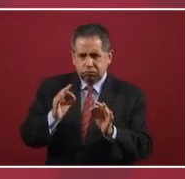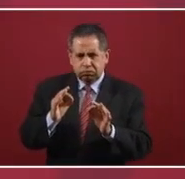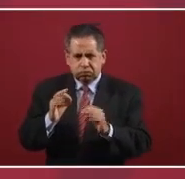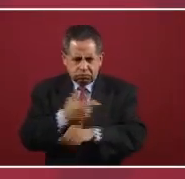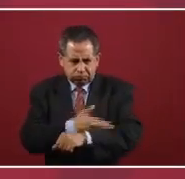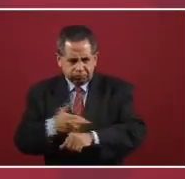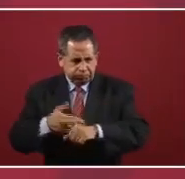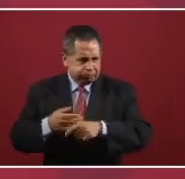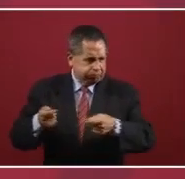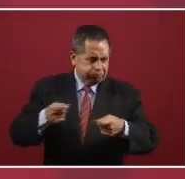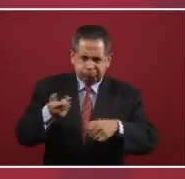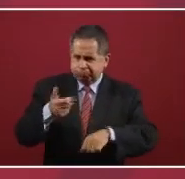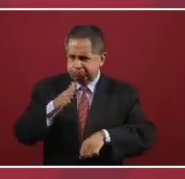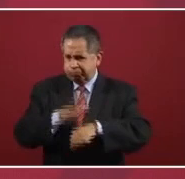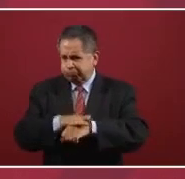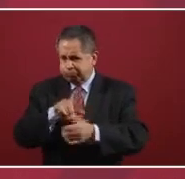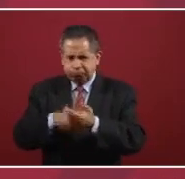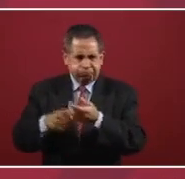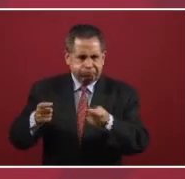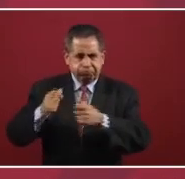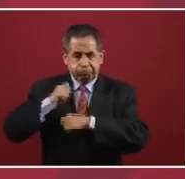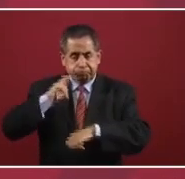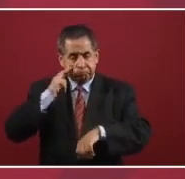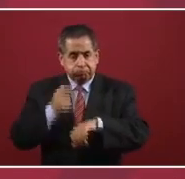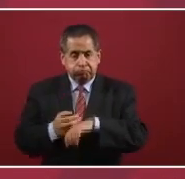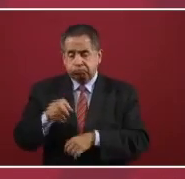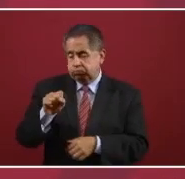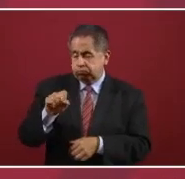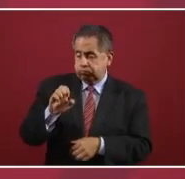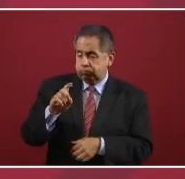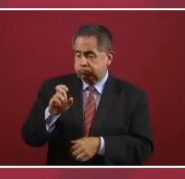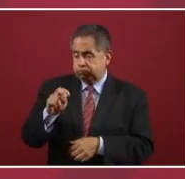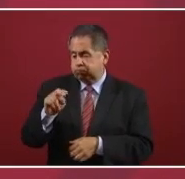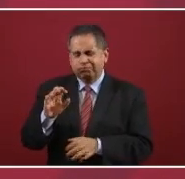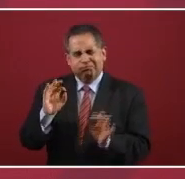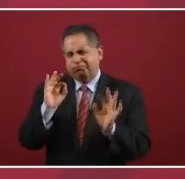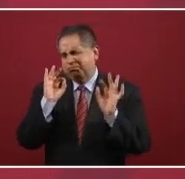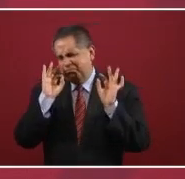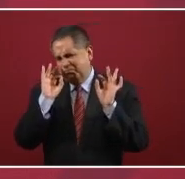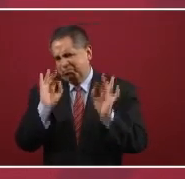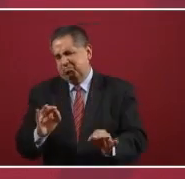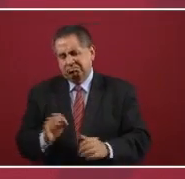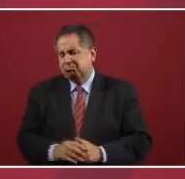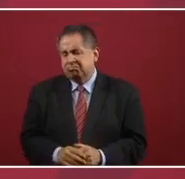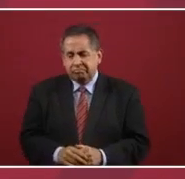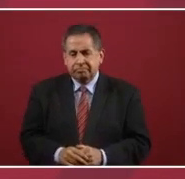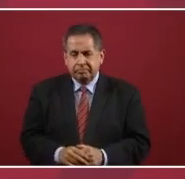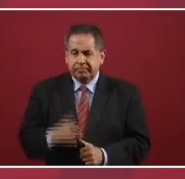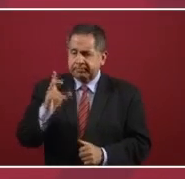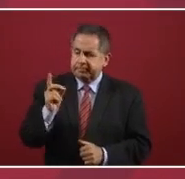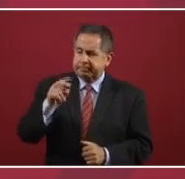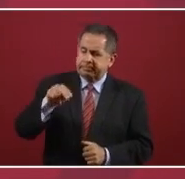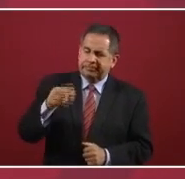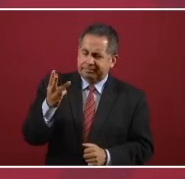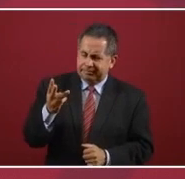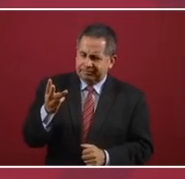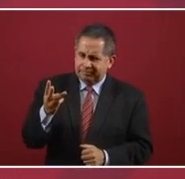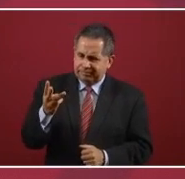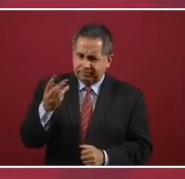manejado, operado, administrado por la Secretaría de la Defensa, es DN3,